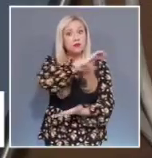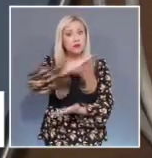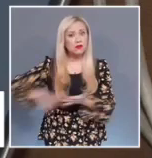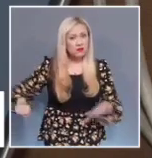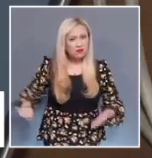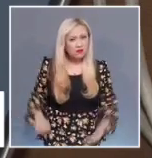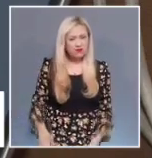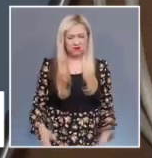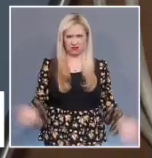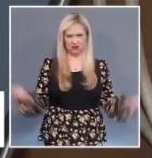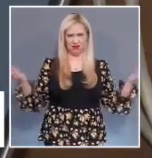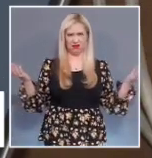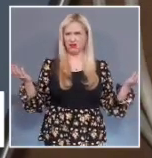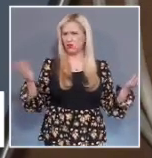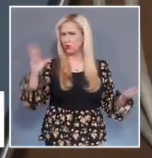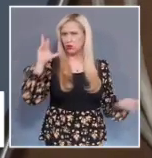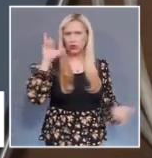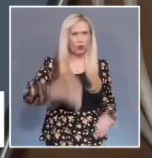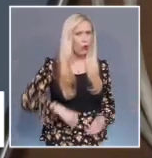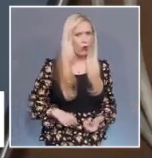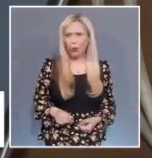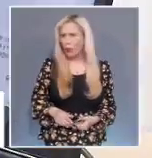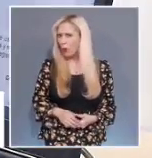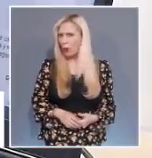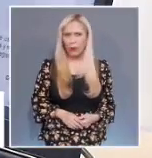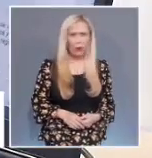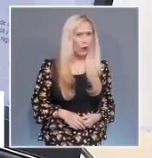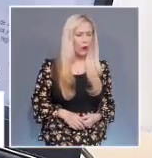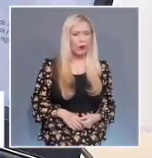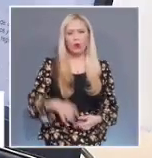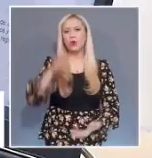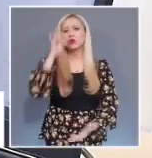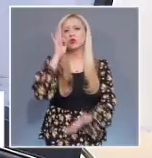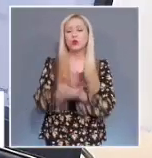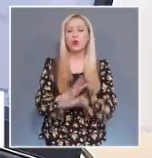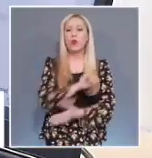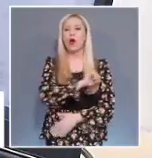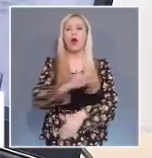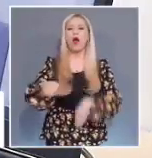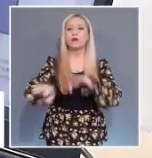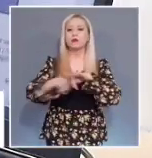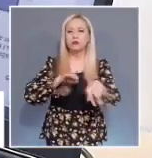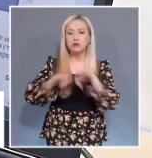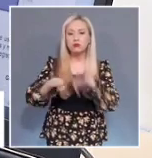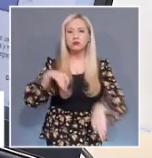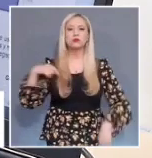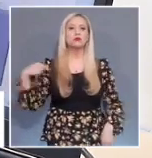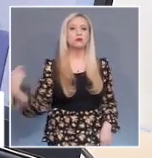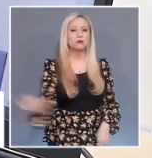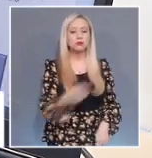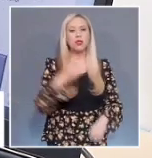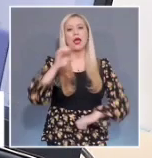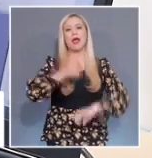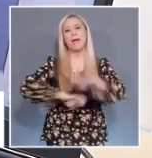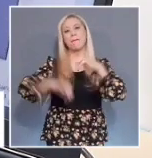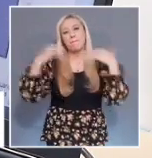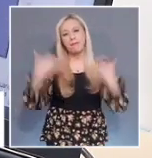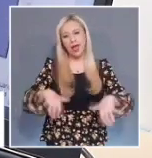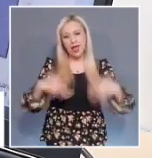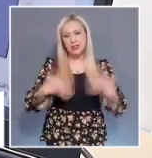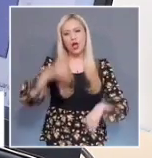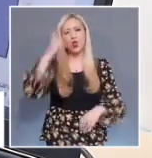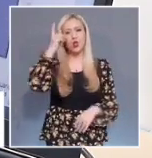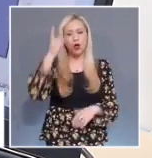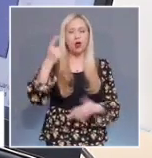acreditamiento. Este impuesto se debe pagar por prestar servicios tanto por parte de personas físicas como morales, al cual se aplica la tasa